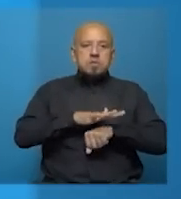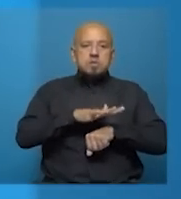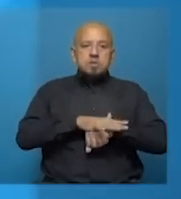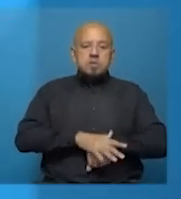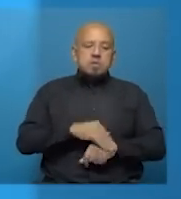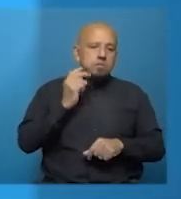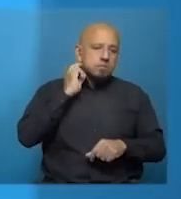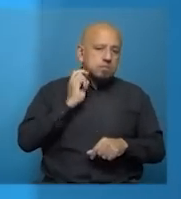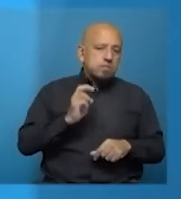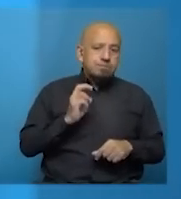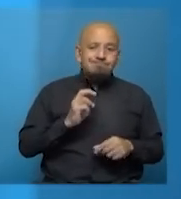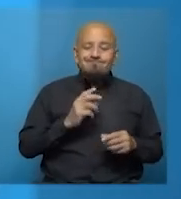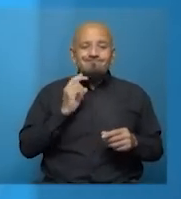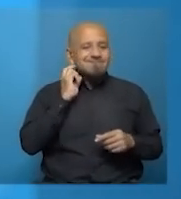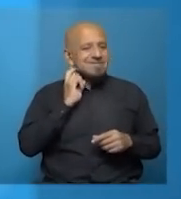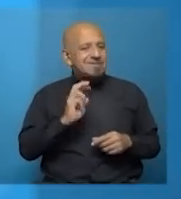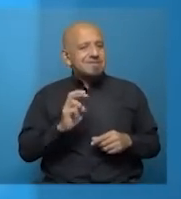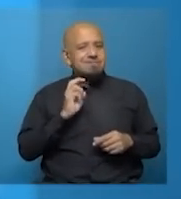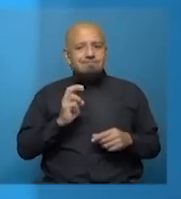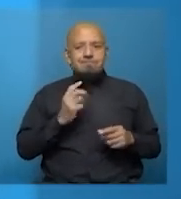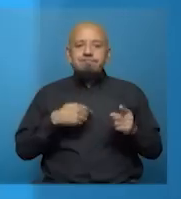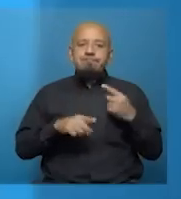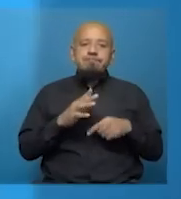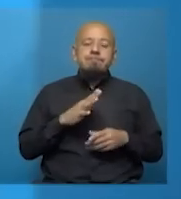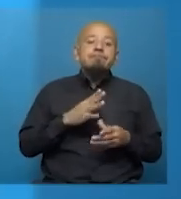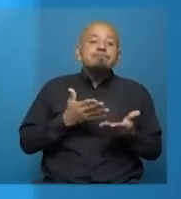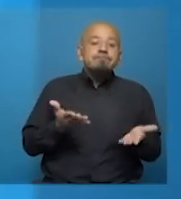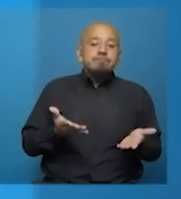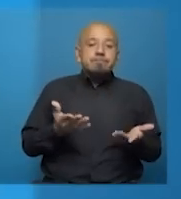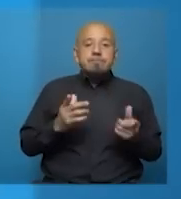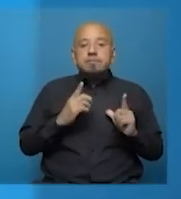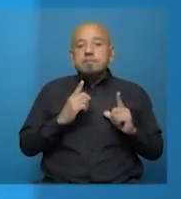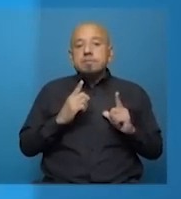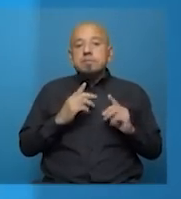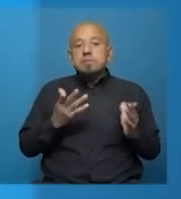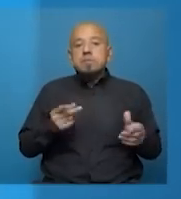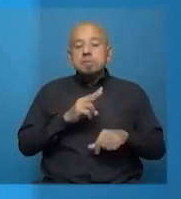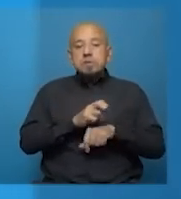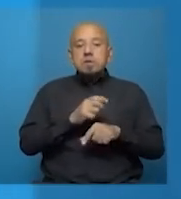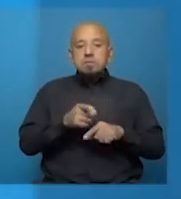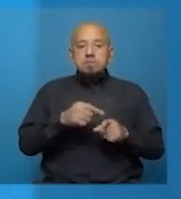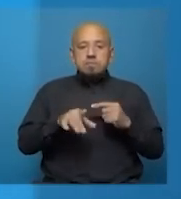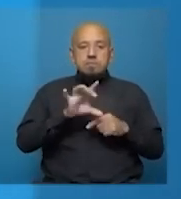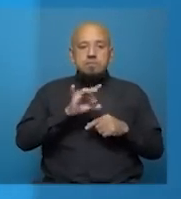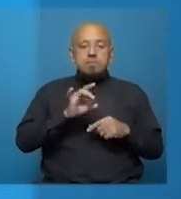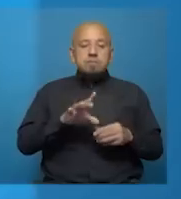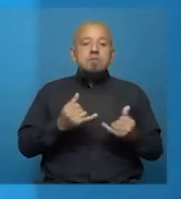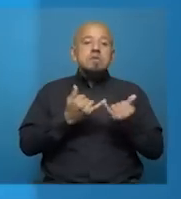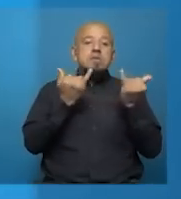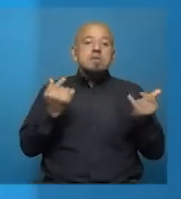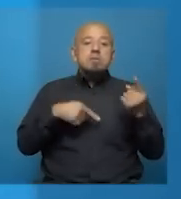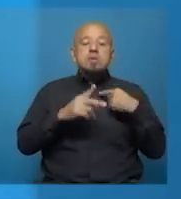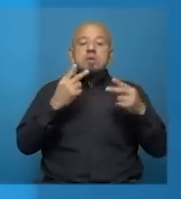mucho estrés y en un lugar indudablemente difícil. Veamos qué decide la fiscalía en estos 15 días para